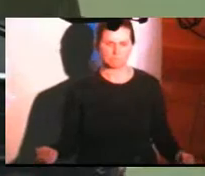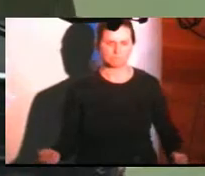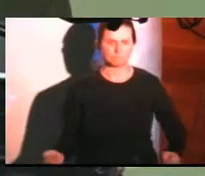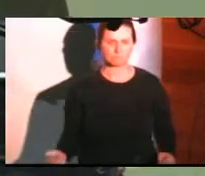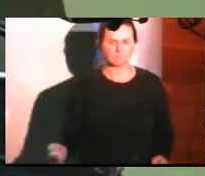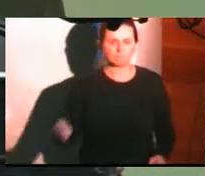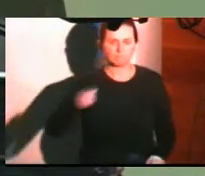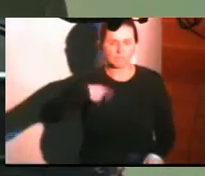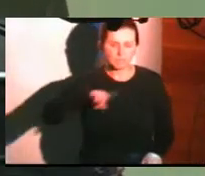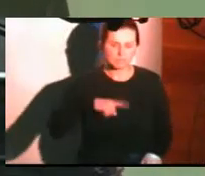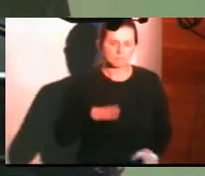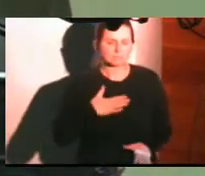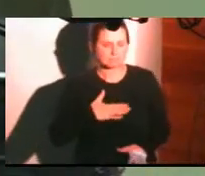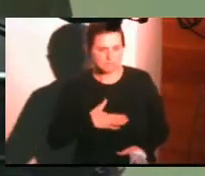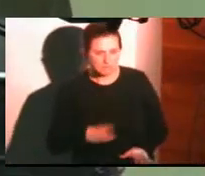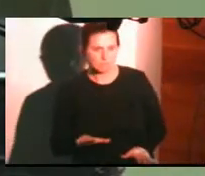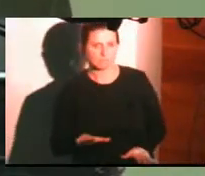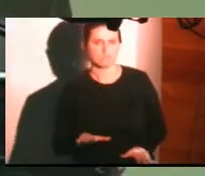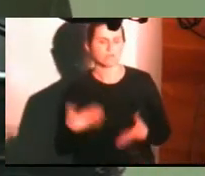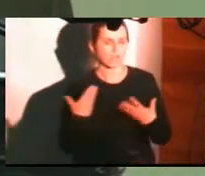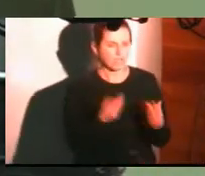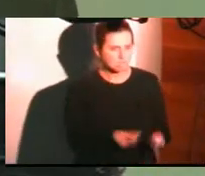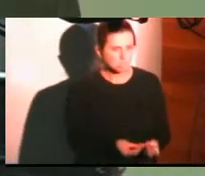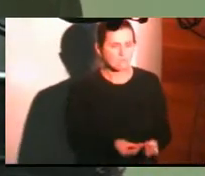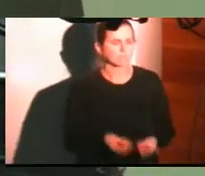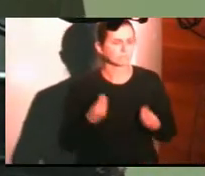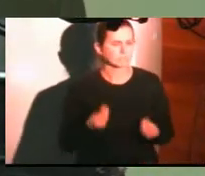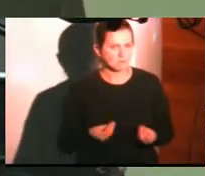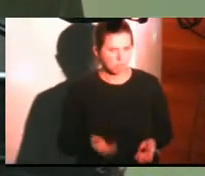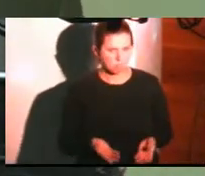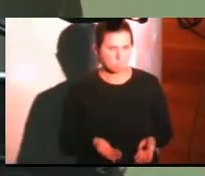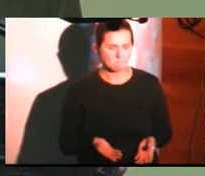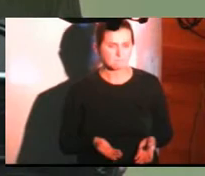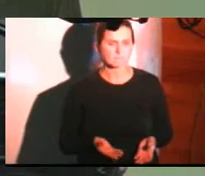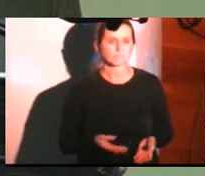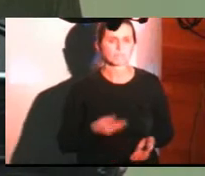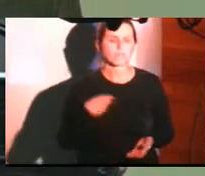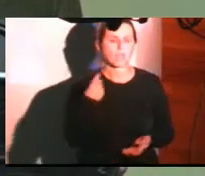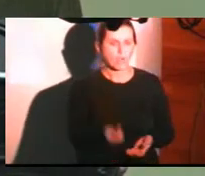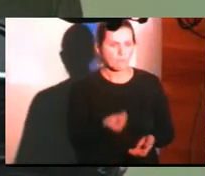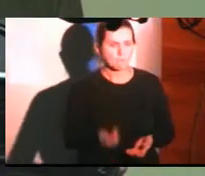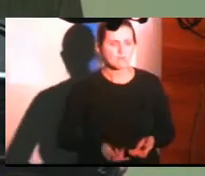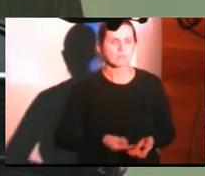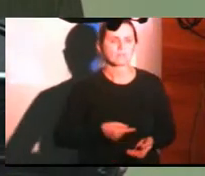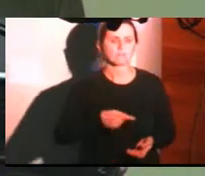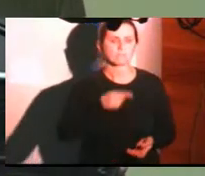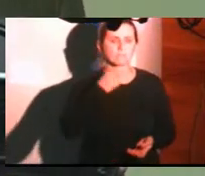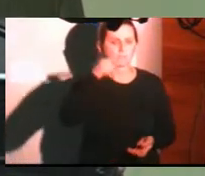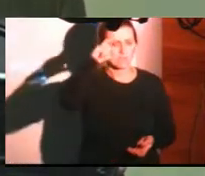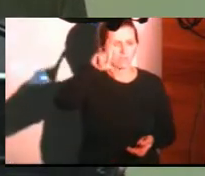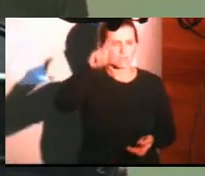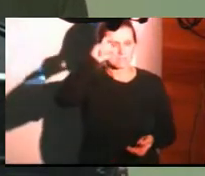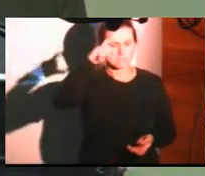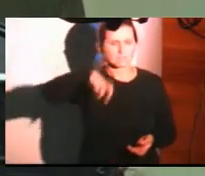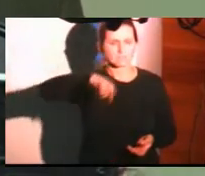hecho nuestro aporte con la adquisición del telepuerto satelital, que en convenio con ARSAT